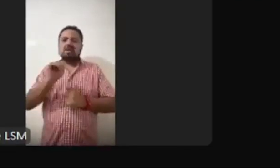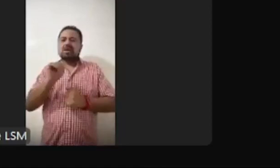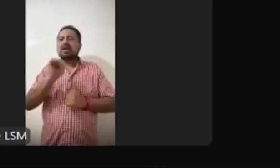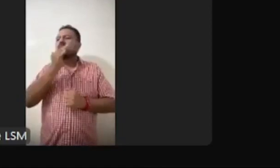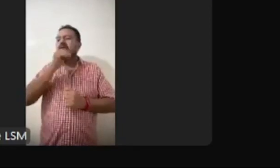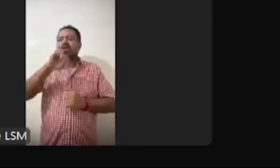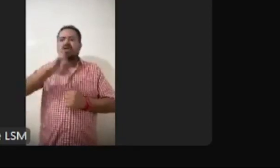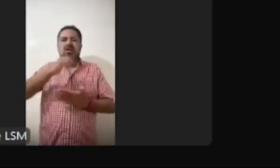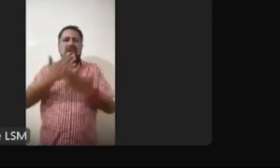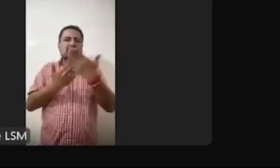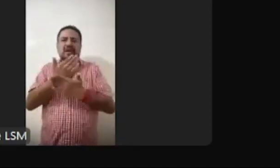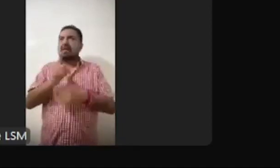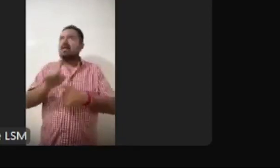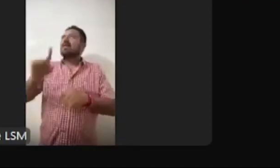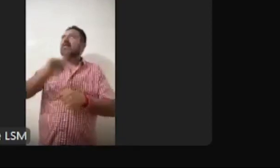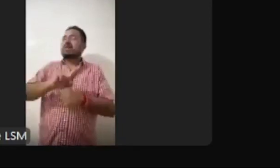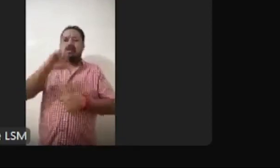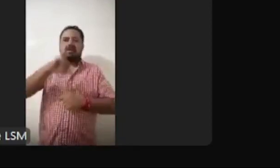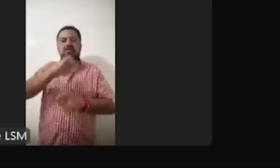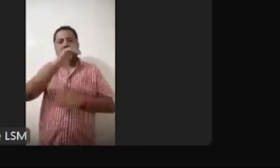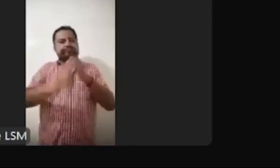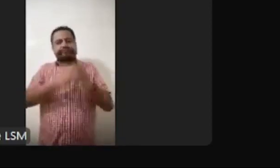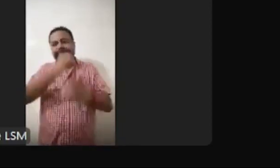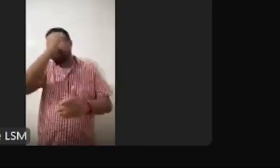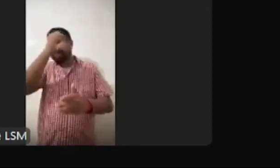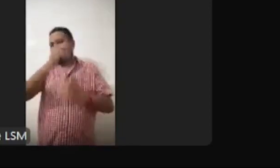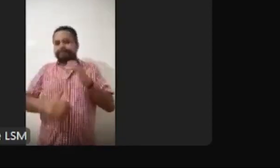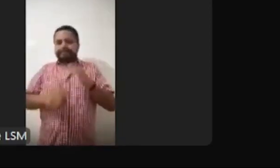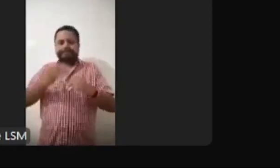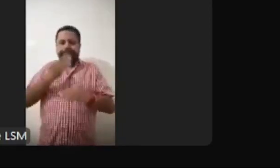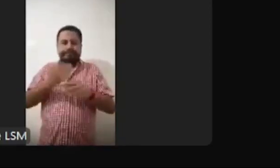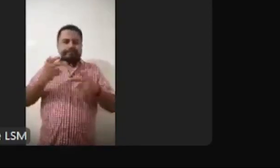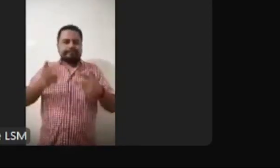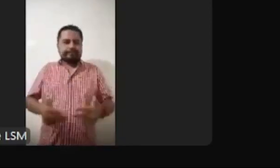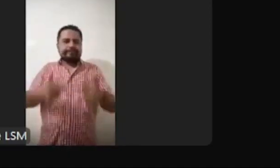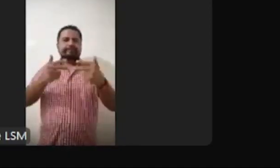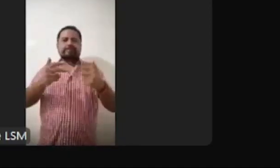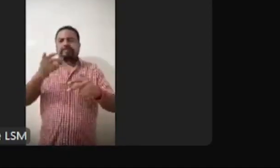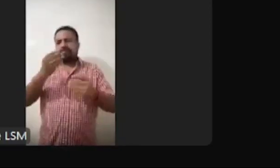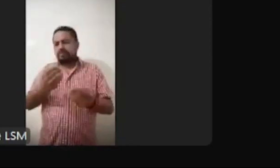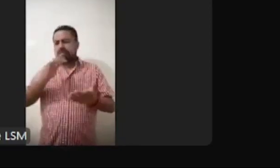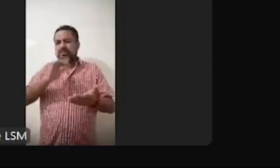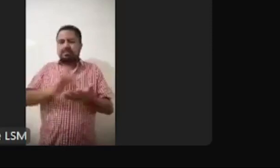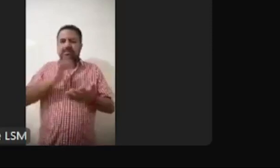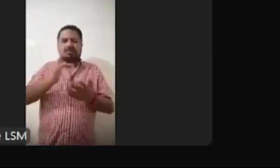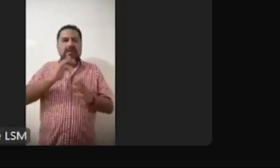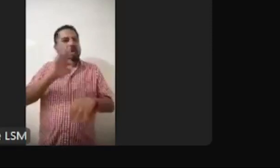11:59 de este día, se declara concluida la presente sesión. Muchas gracias